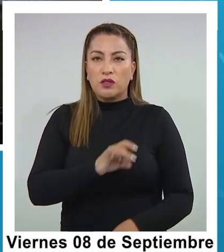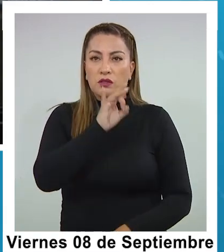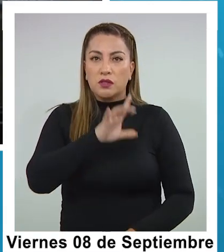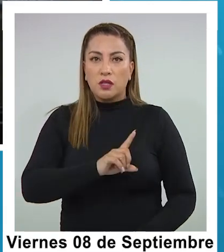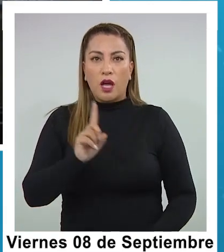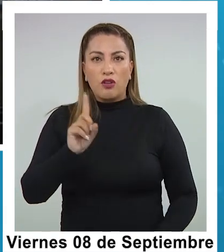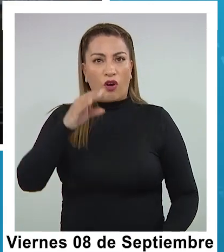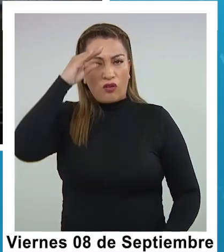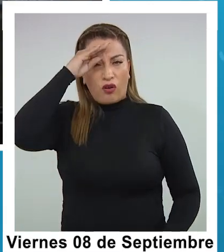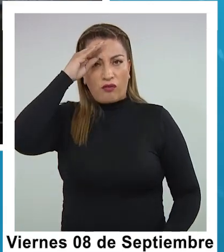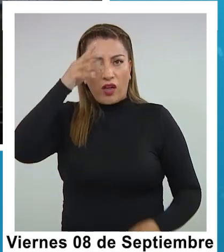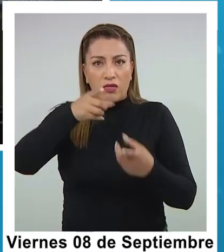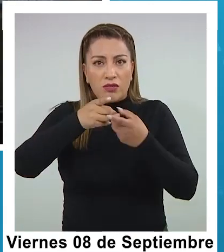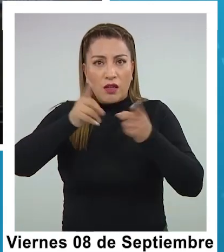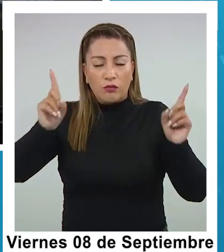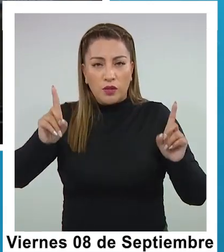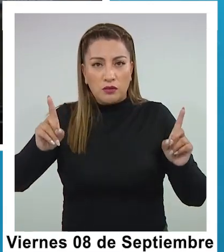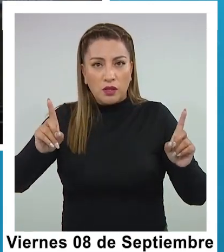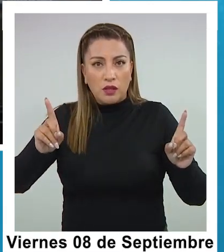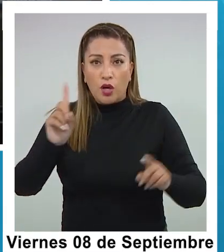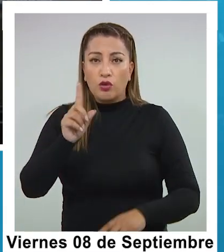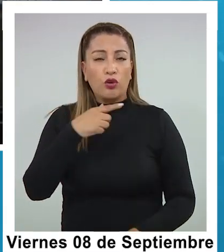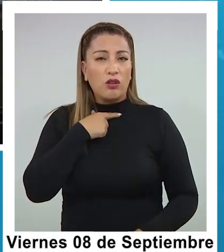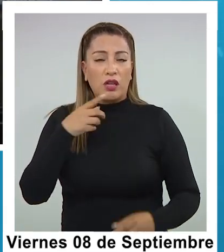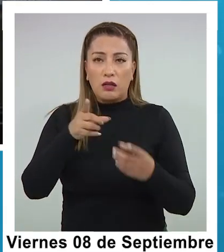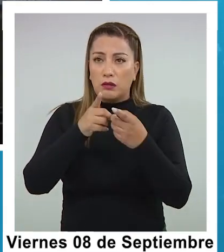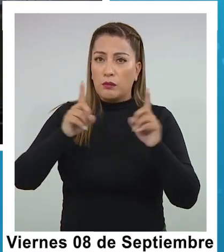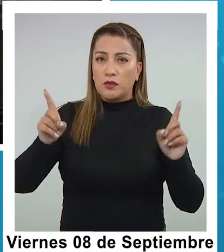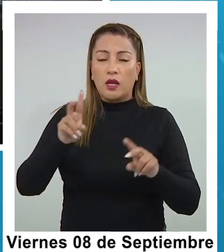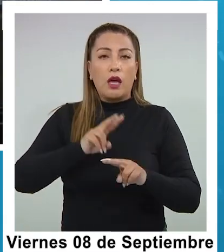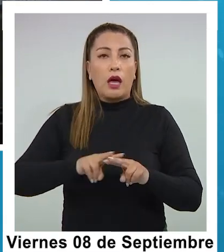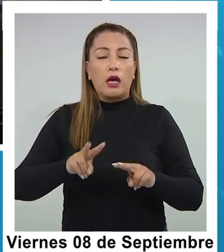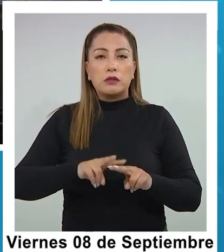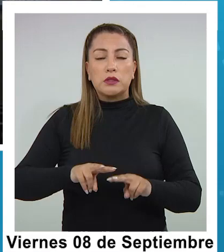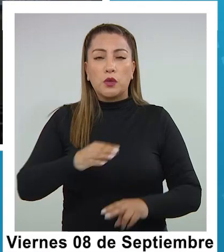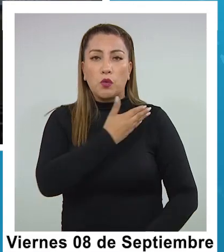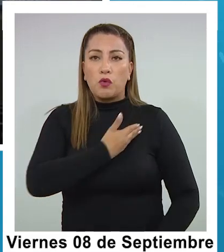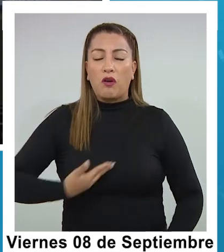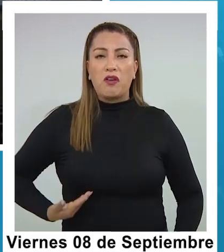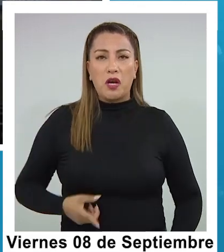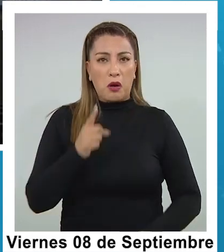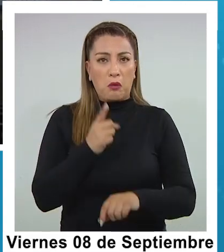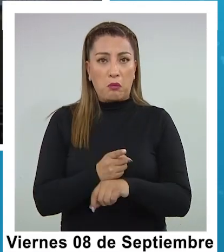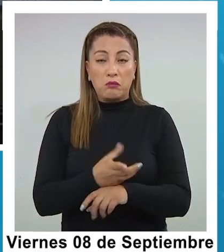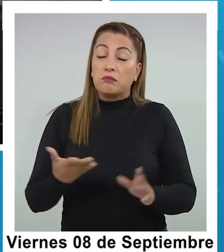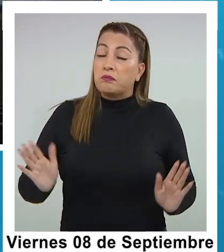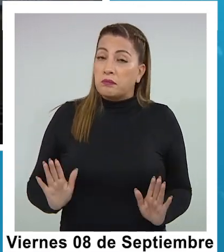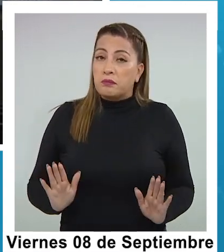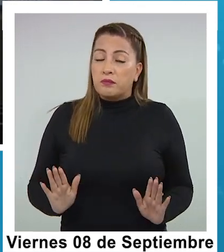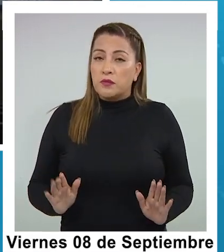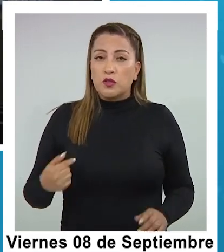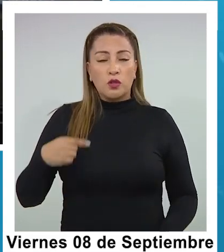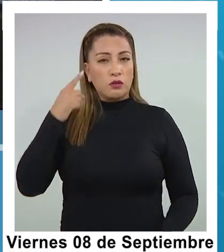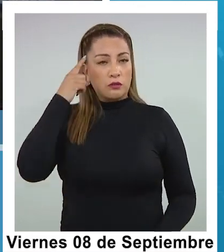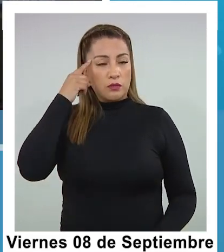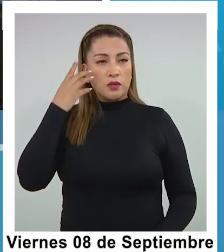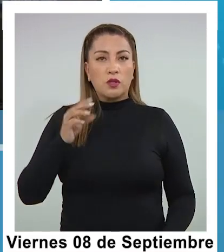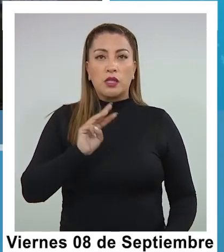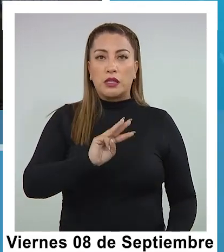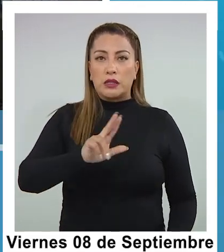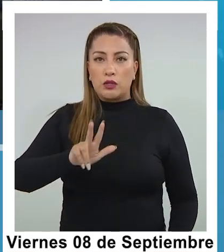en la democracia o no quisiera el régimen democrático o quisiera un gobierno autoritario me parece discutible. Me parece discutible